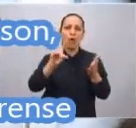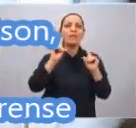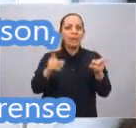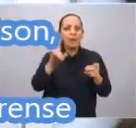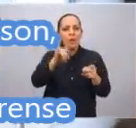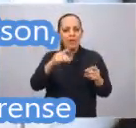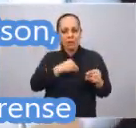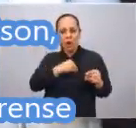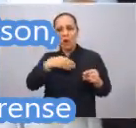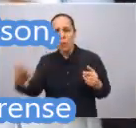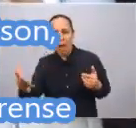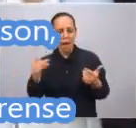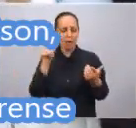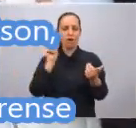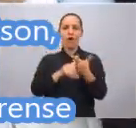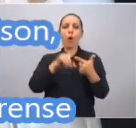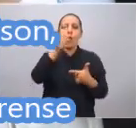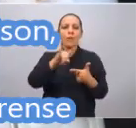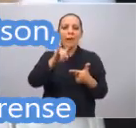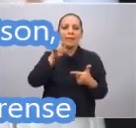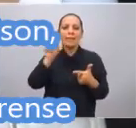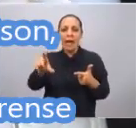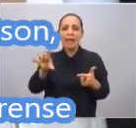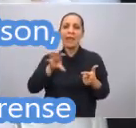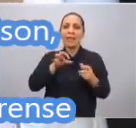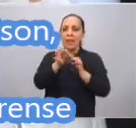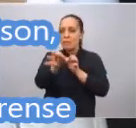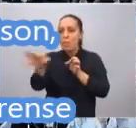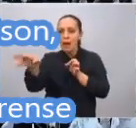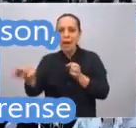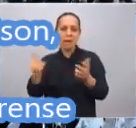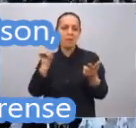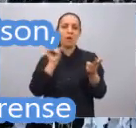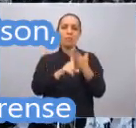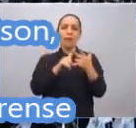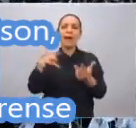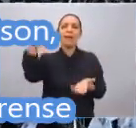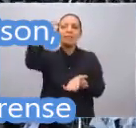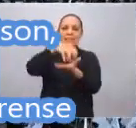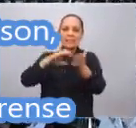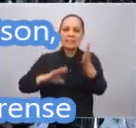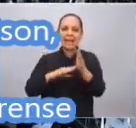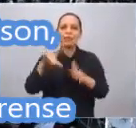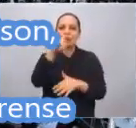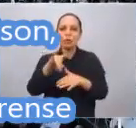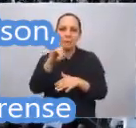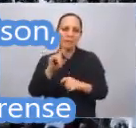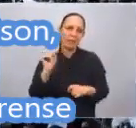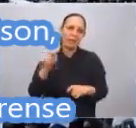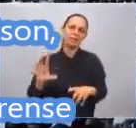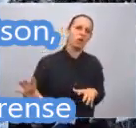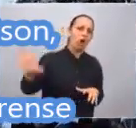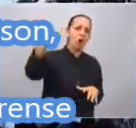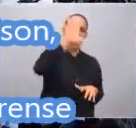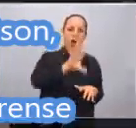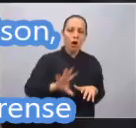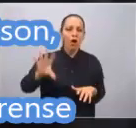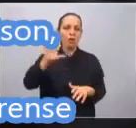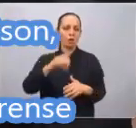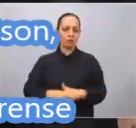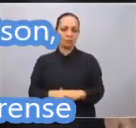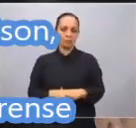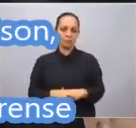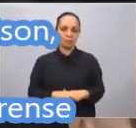conurbano, para las universidades del interior, para los centros universitarios en toda la